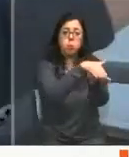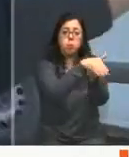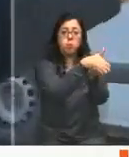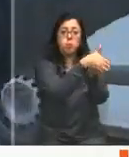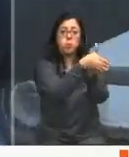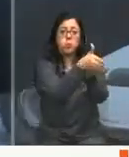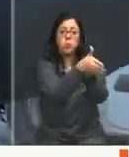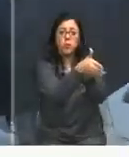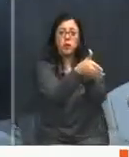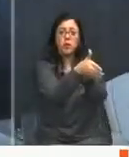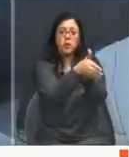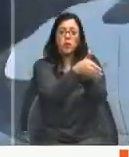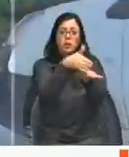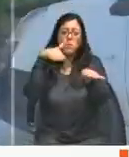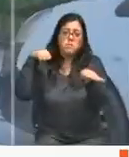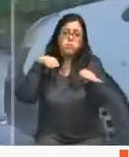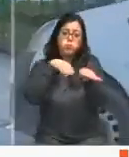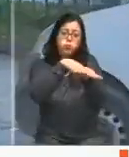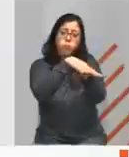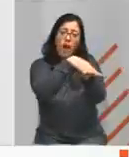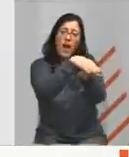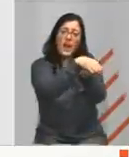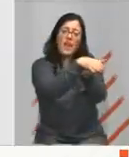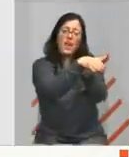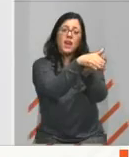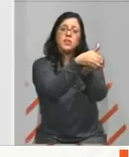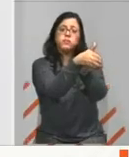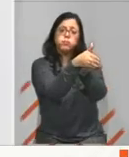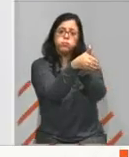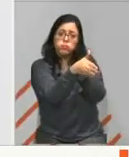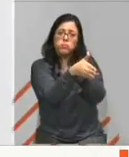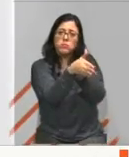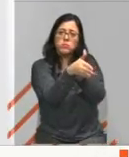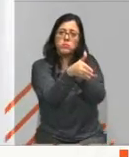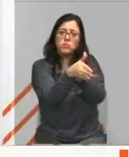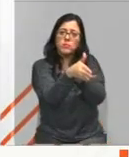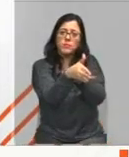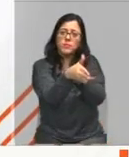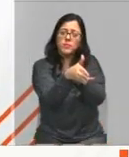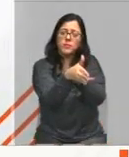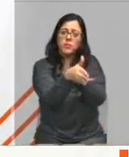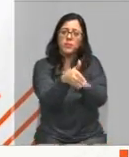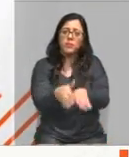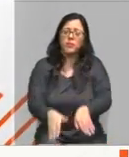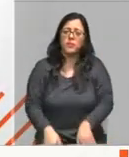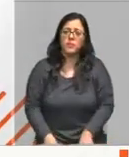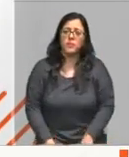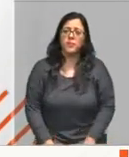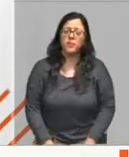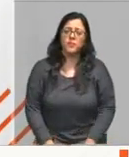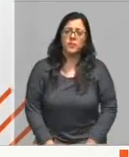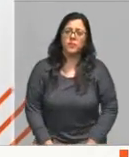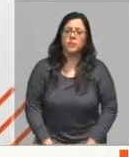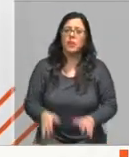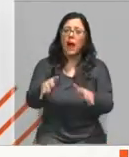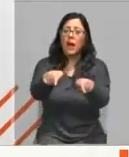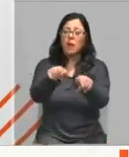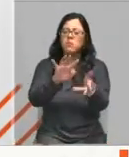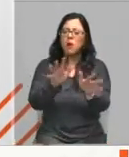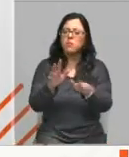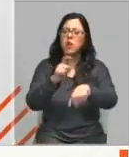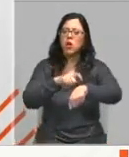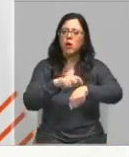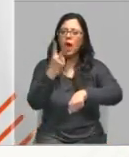andén. Se montó por acá y ahí fue donde fue parar y ahí fue donde se volteó. Fue como a las 12,